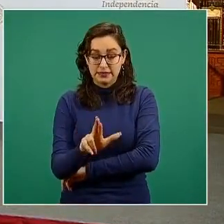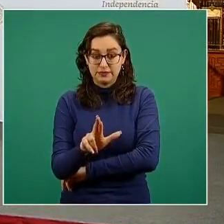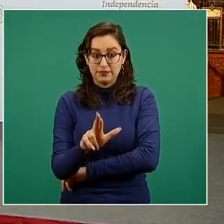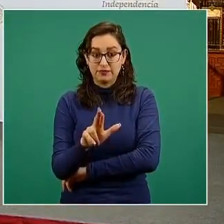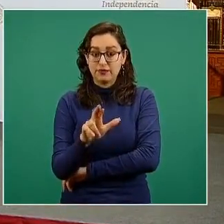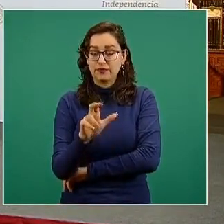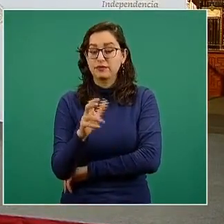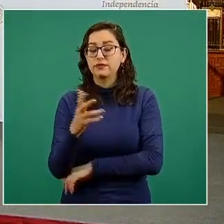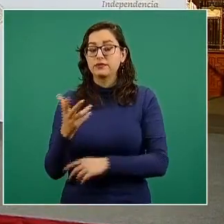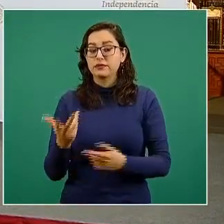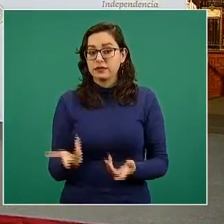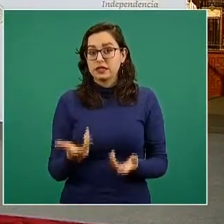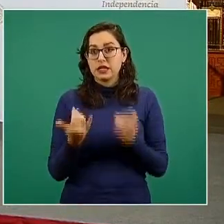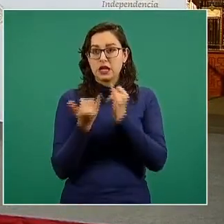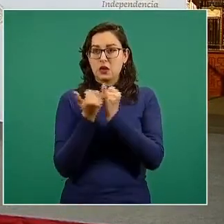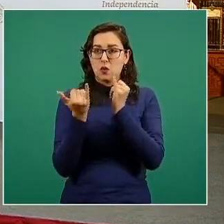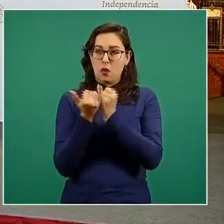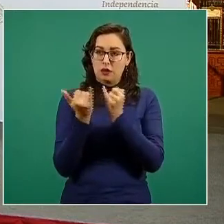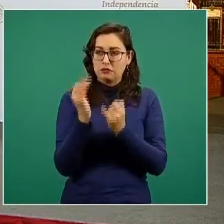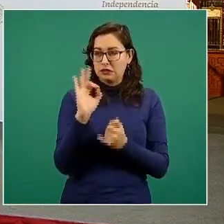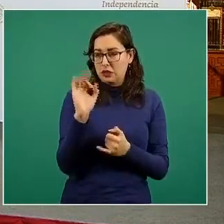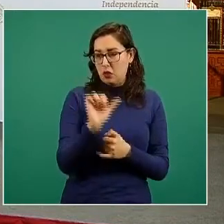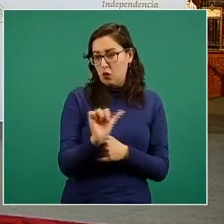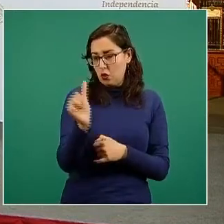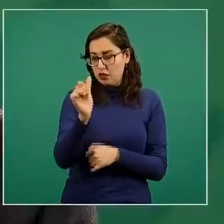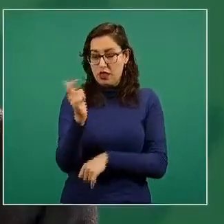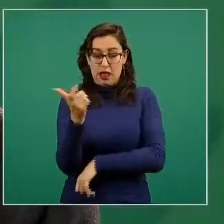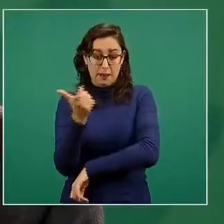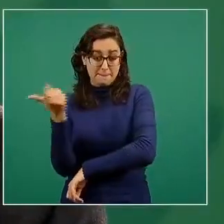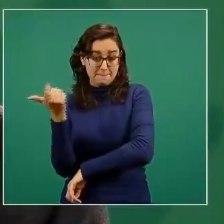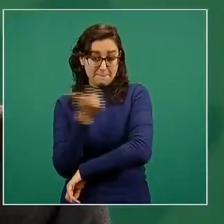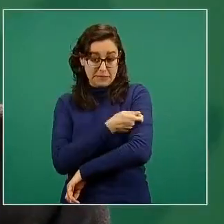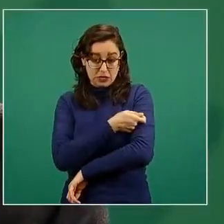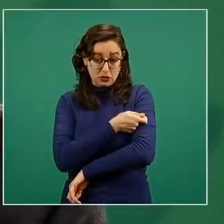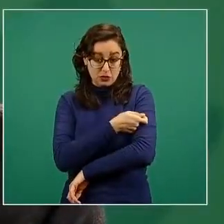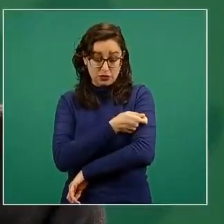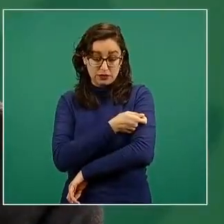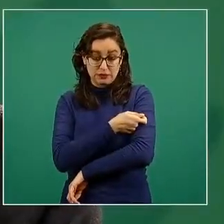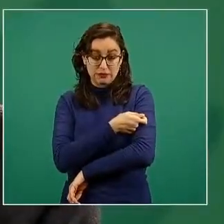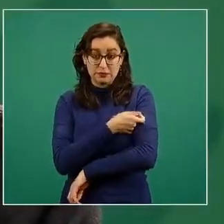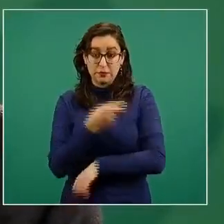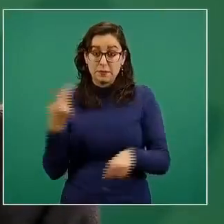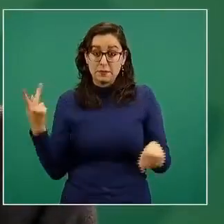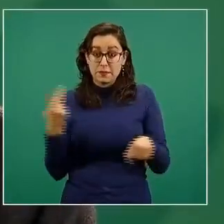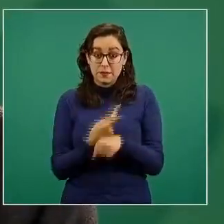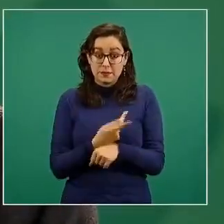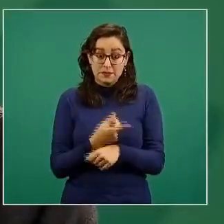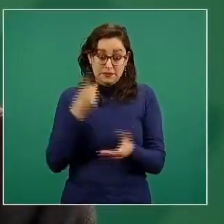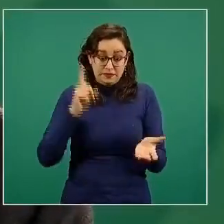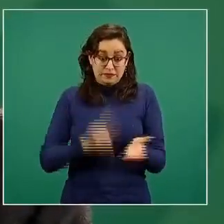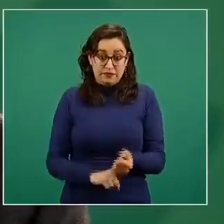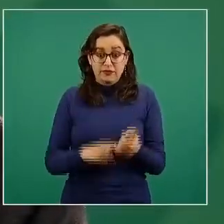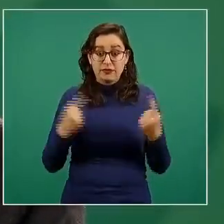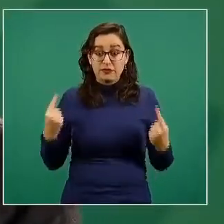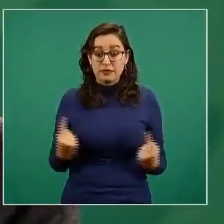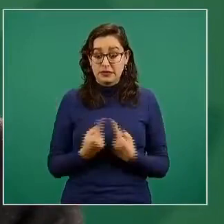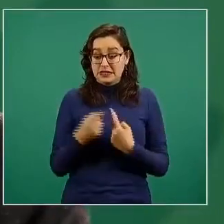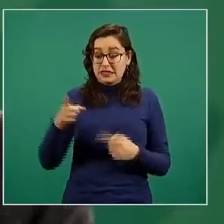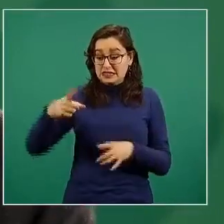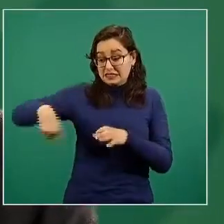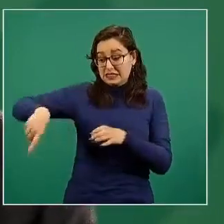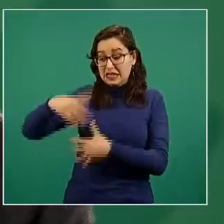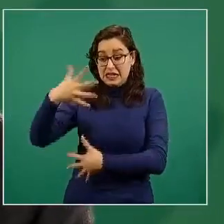general médico para cualquier otra condición en la que alguien se encuentra alérgico. Mayormente de estas 15